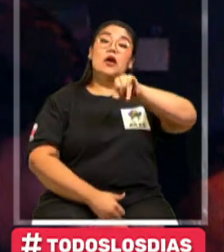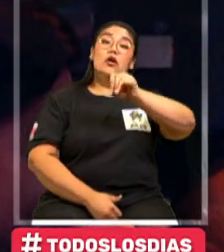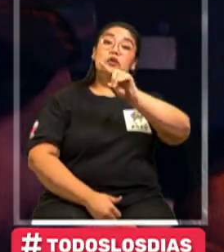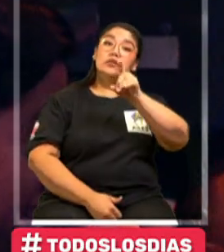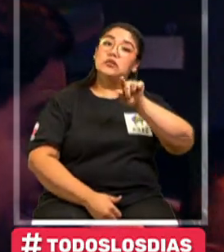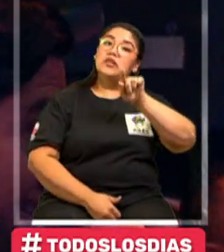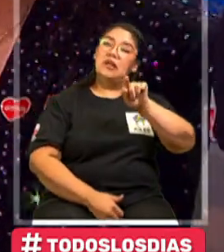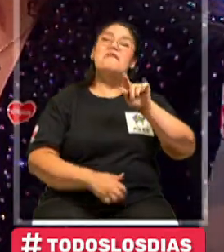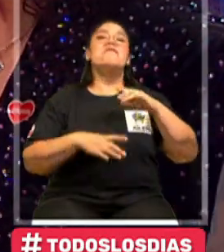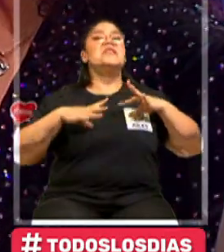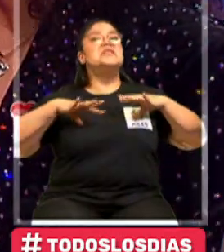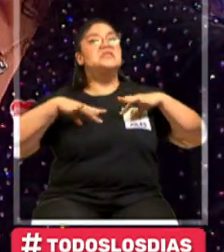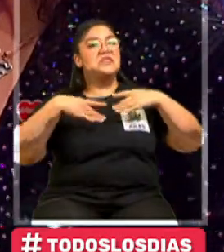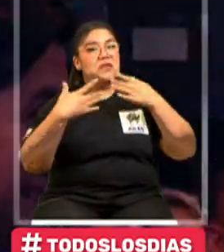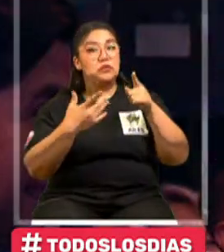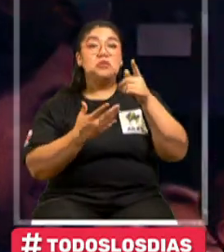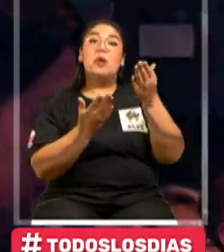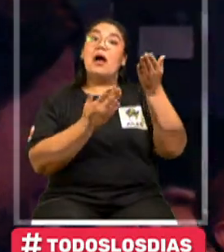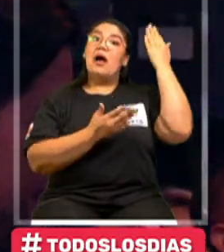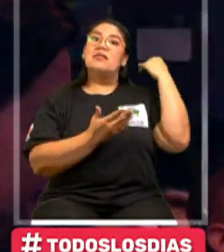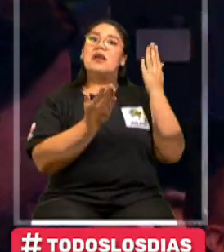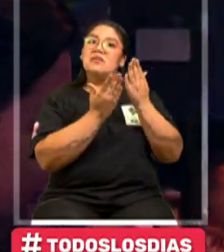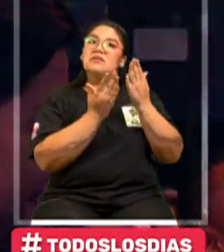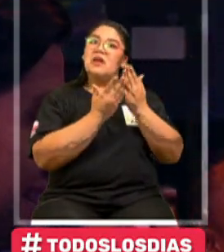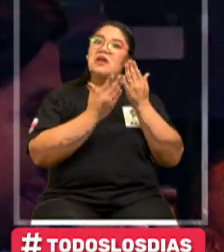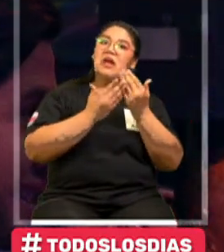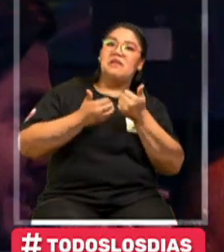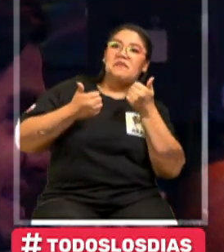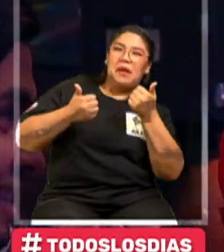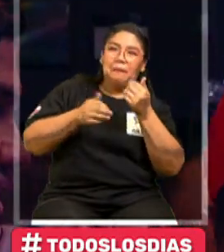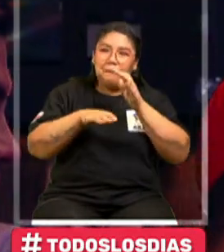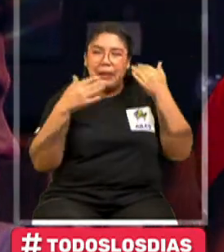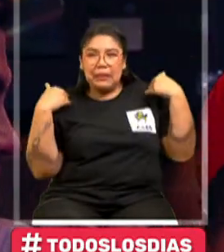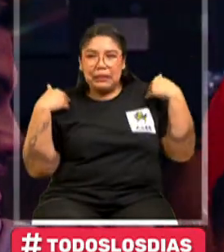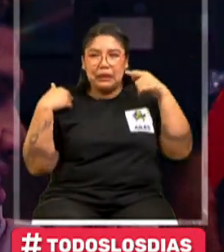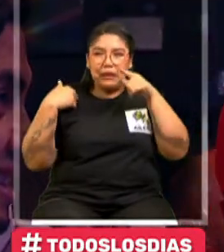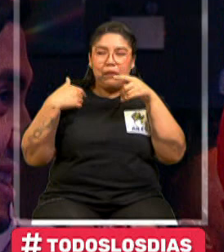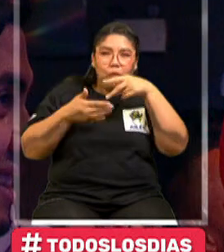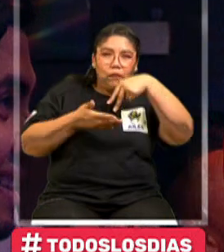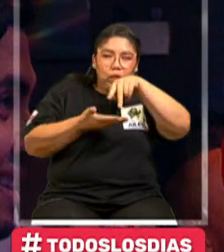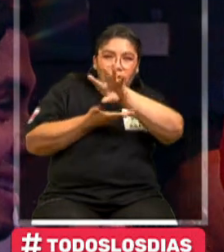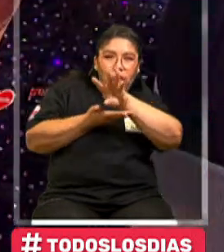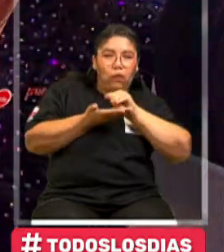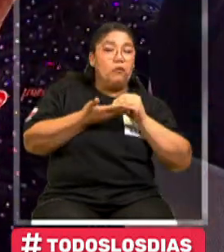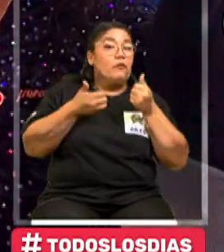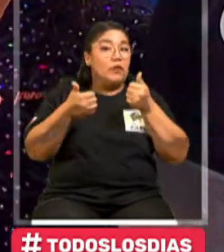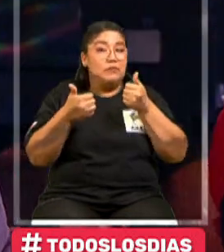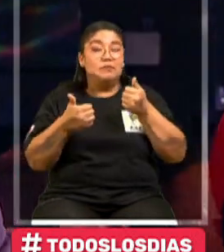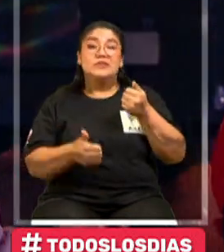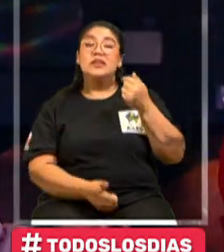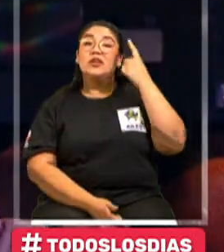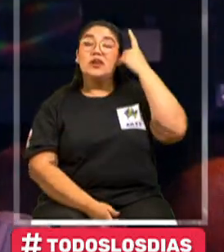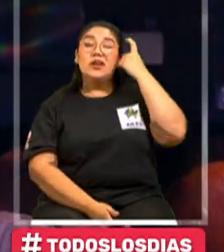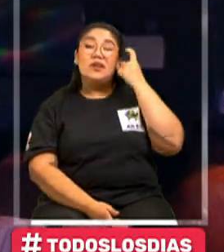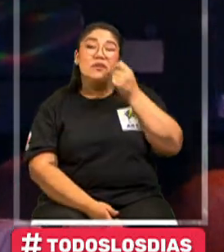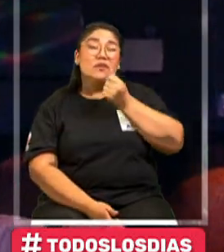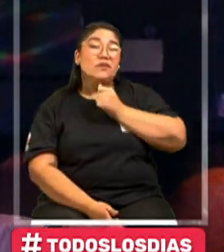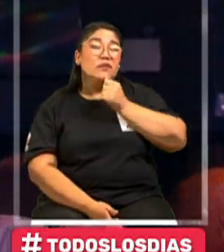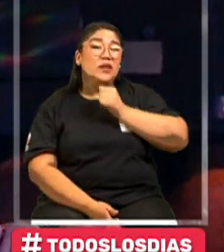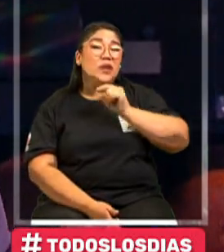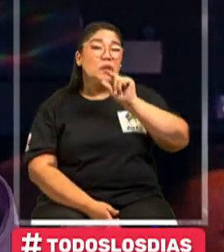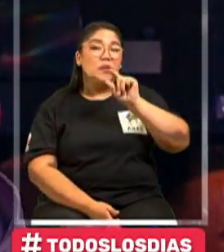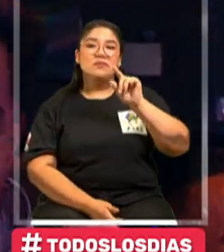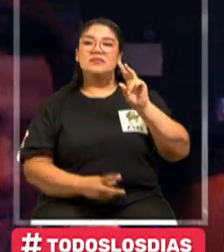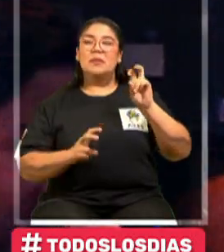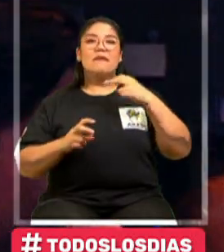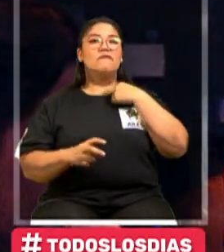Estabas estudiando muy bien los movimientos de Leo. ¿Ya? Faltó un poquito la fuerza